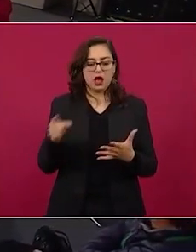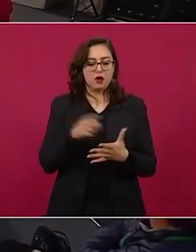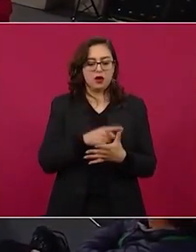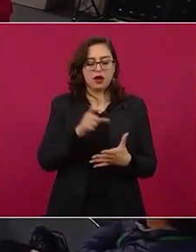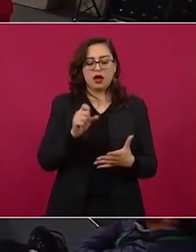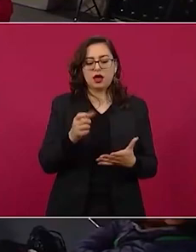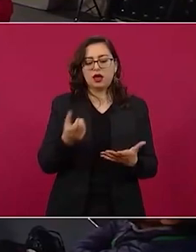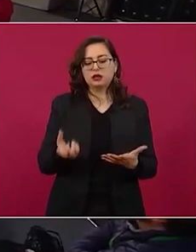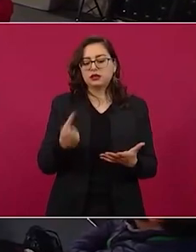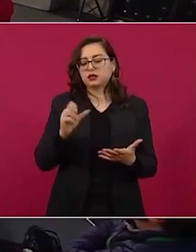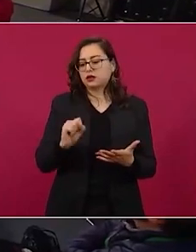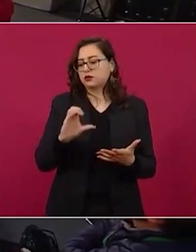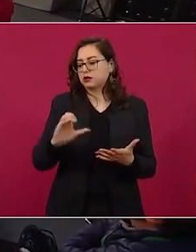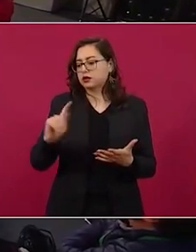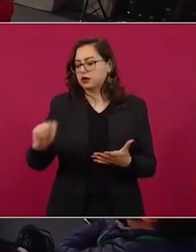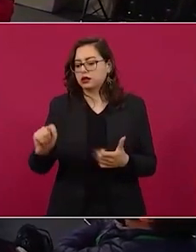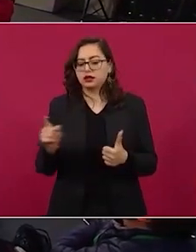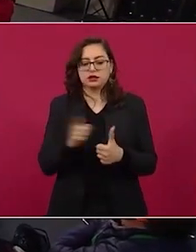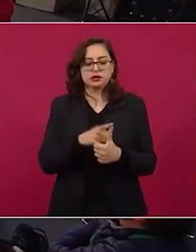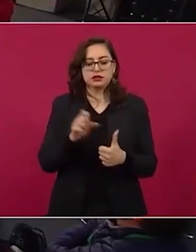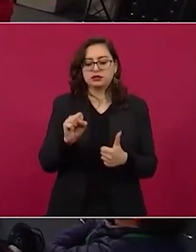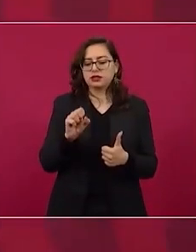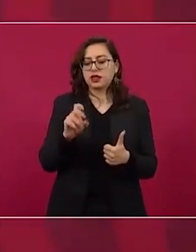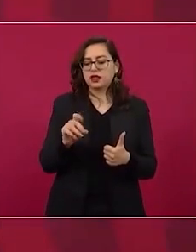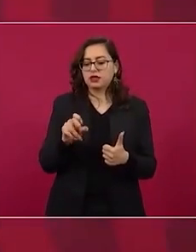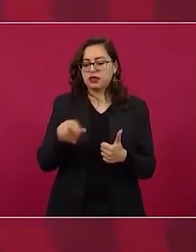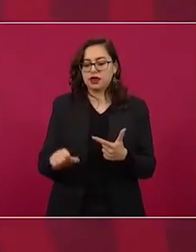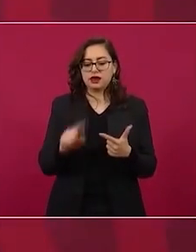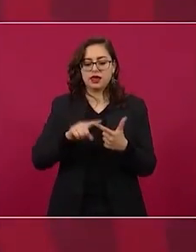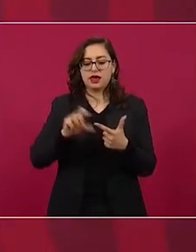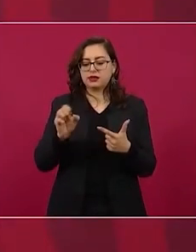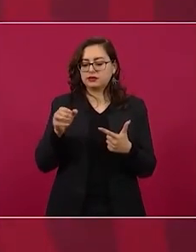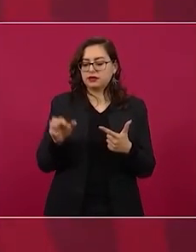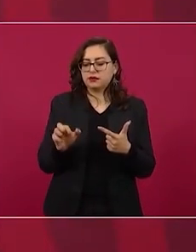SCT, está la Defensa y la Marina, pues